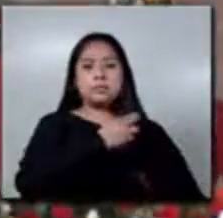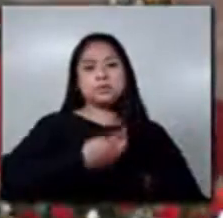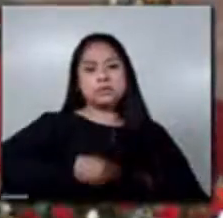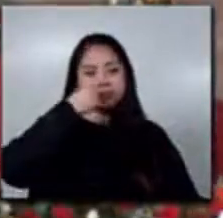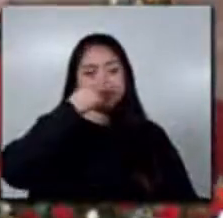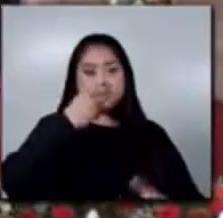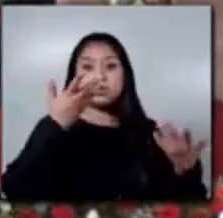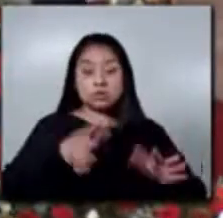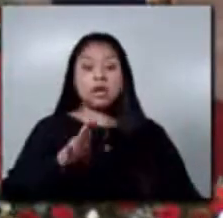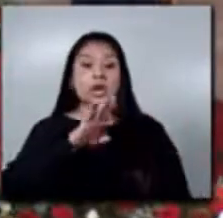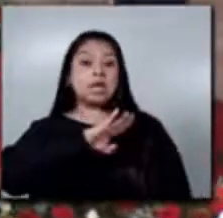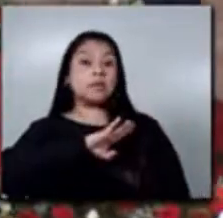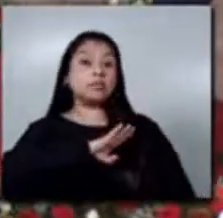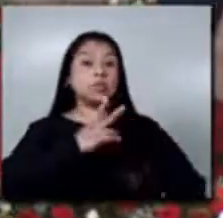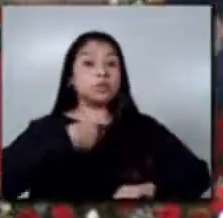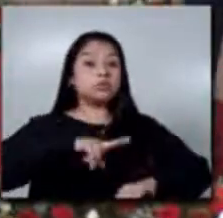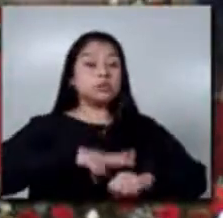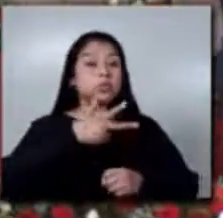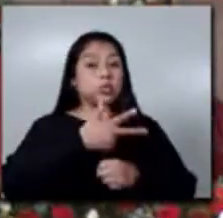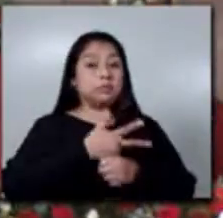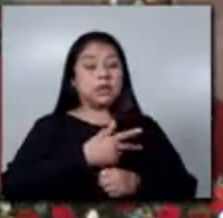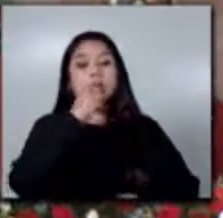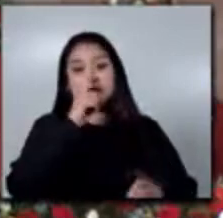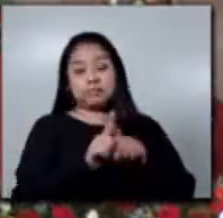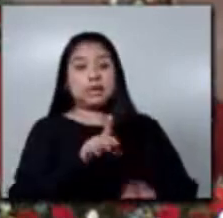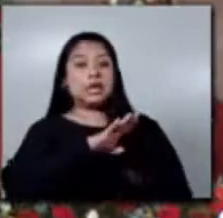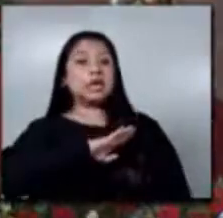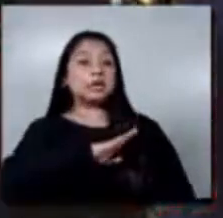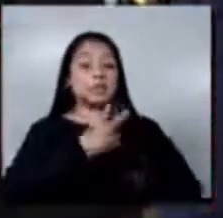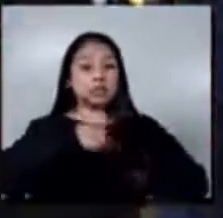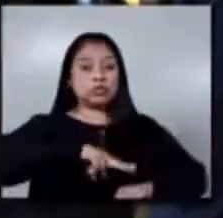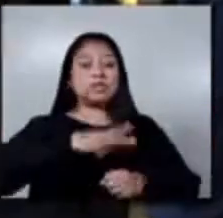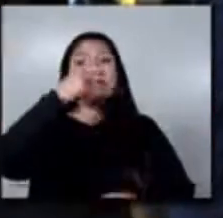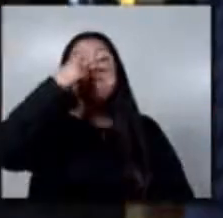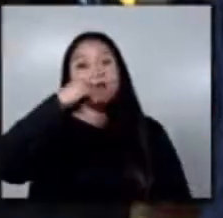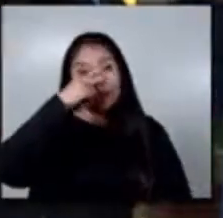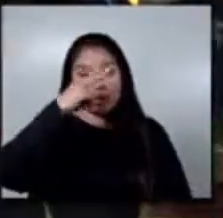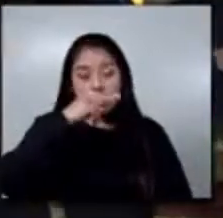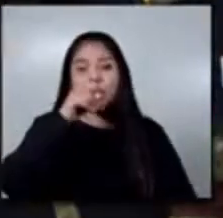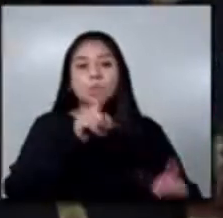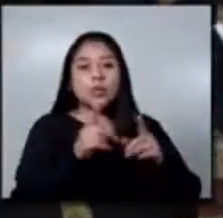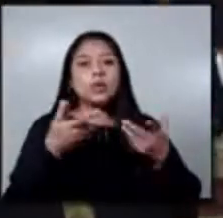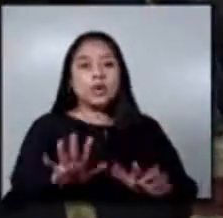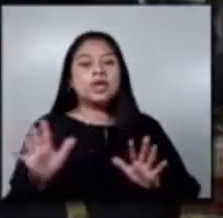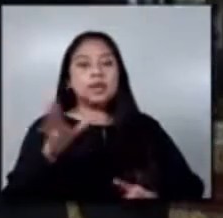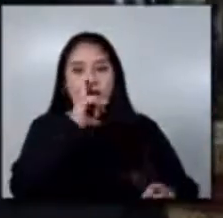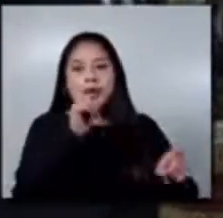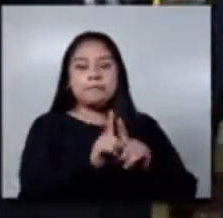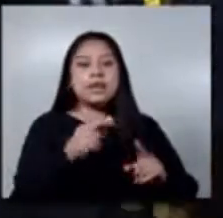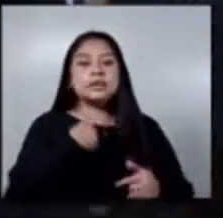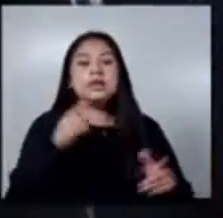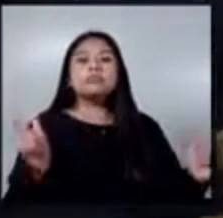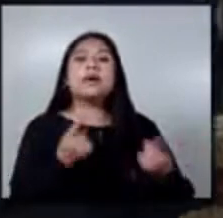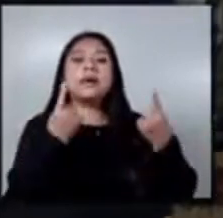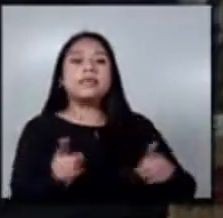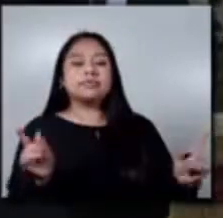ha entonado tanto el himno nacional de Guatemala como el himno de México. También se encuentra la banda sinfónica